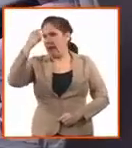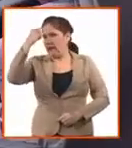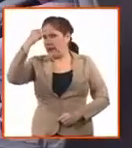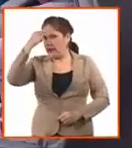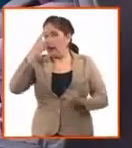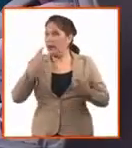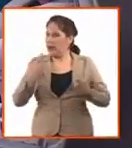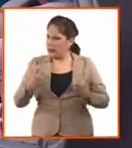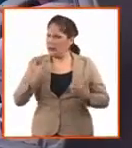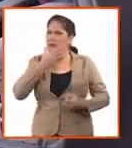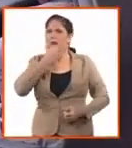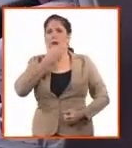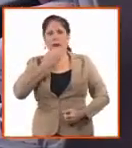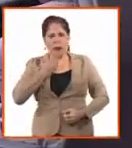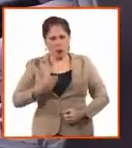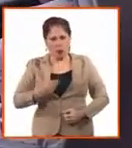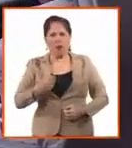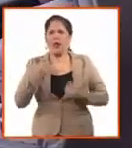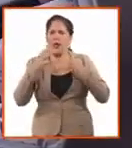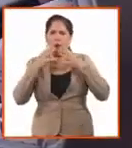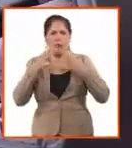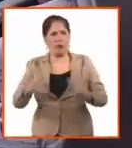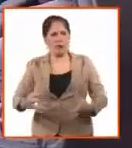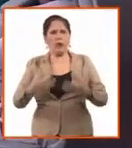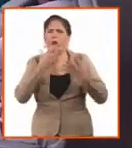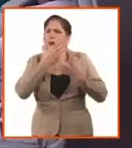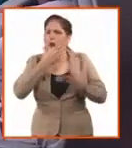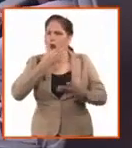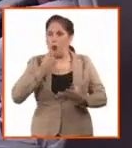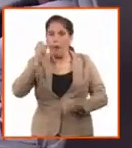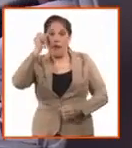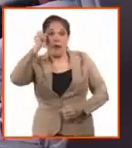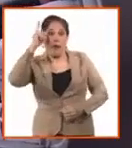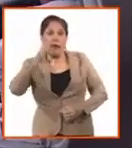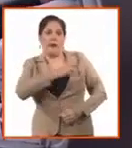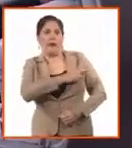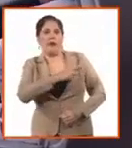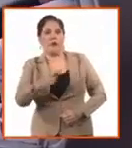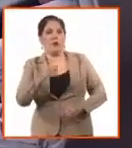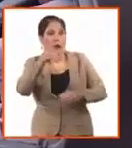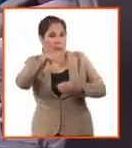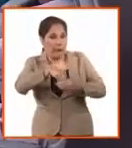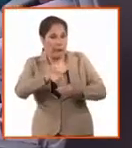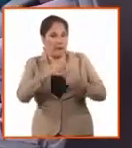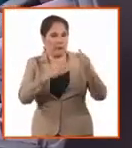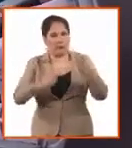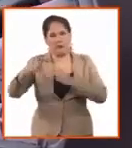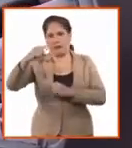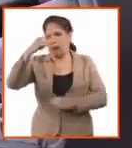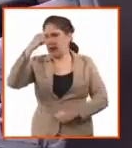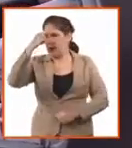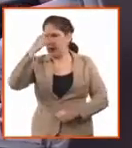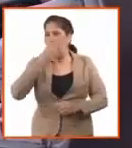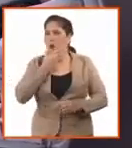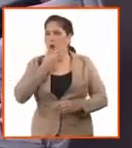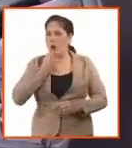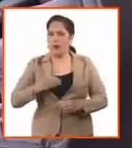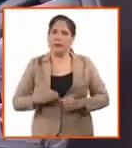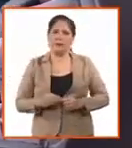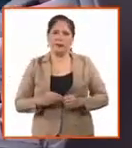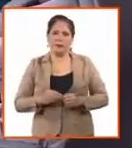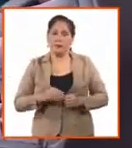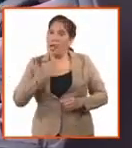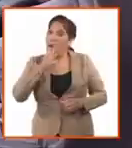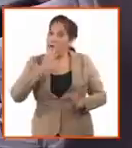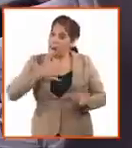que tiene la revolución de la renovación de las ideas revoluciones también precisamente en ese protagonismo de la juventud no y que me